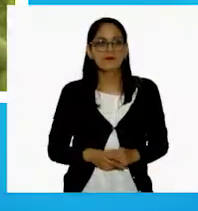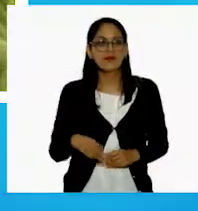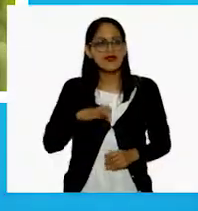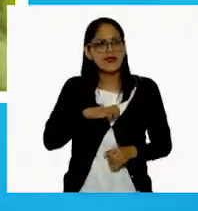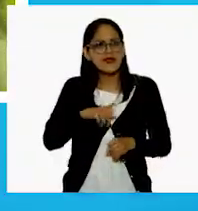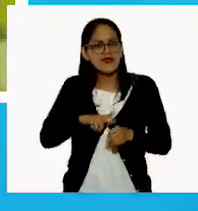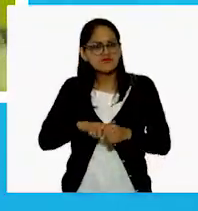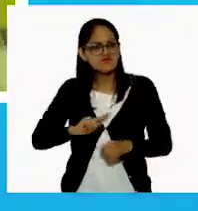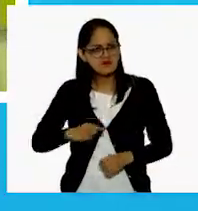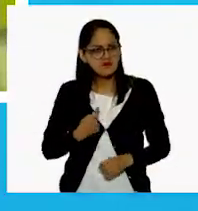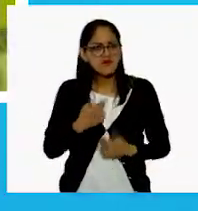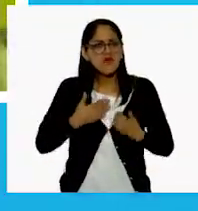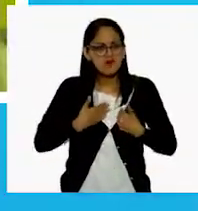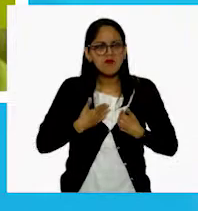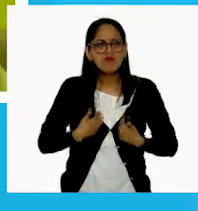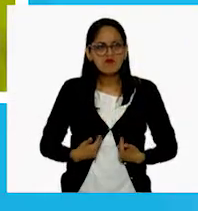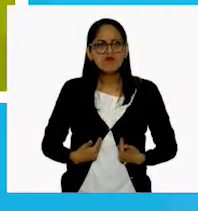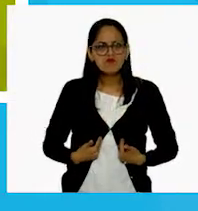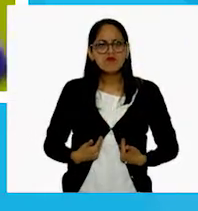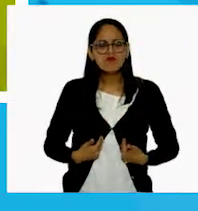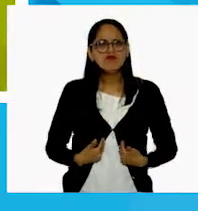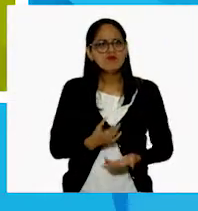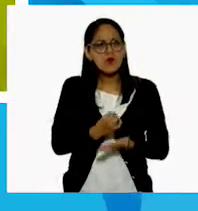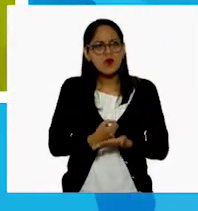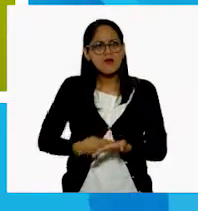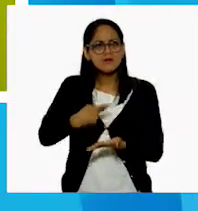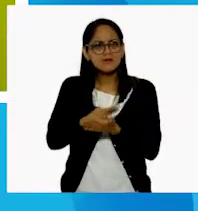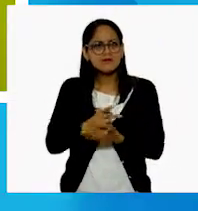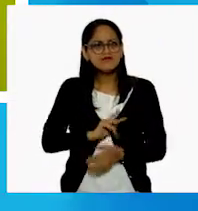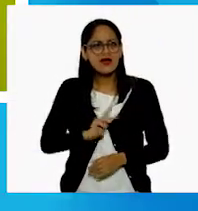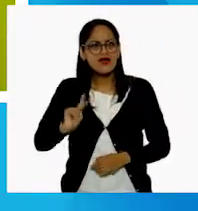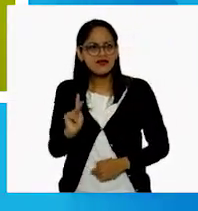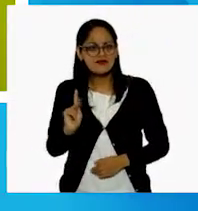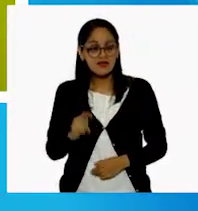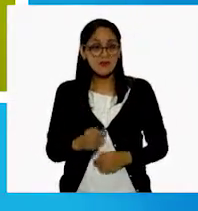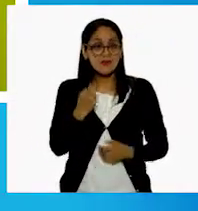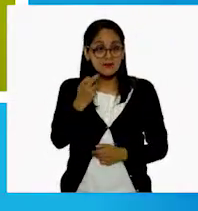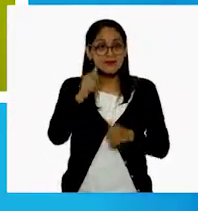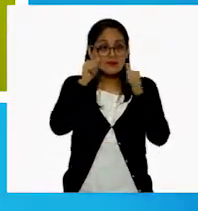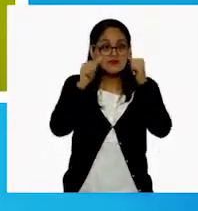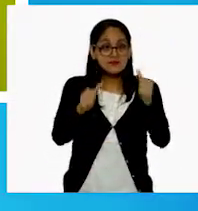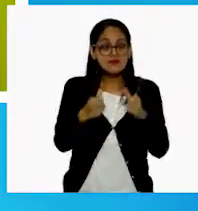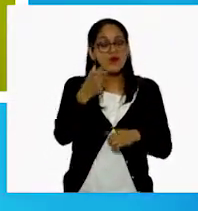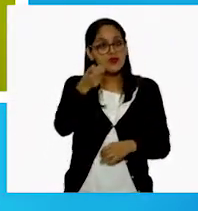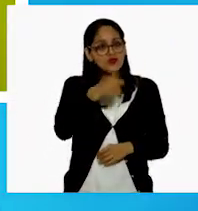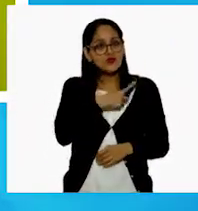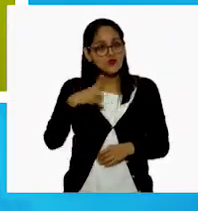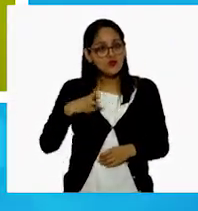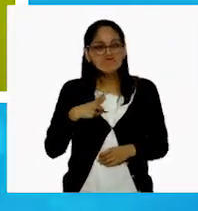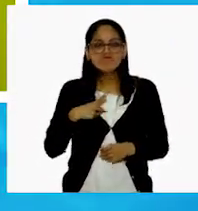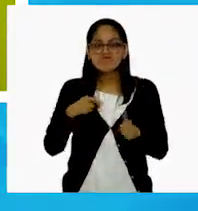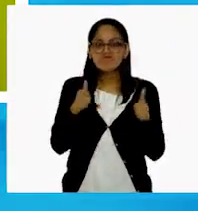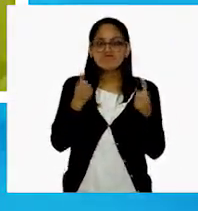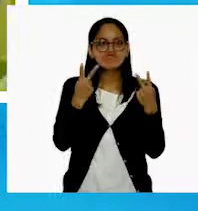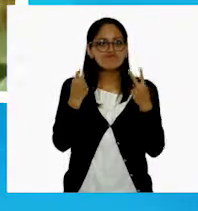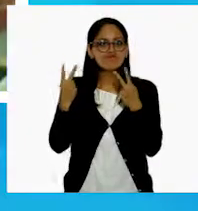Especial tesoro, eso eres tú. Por eso muy atento tú debes de